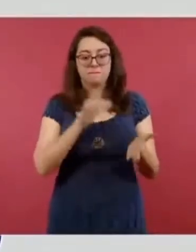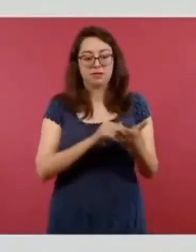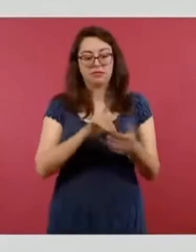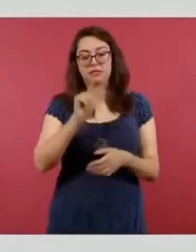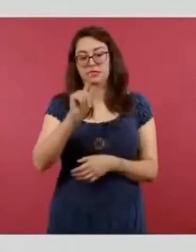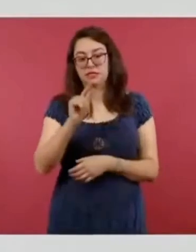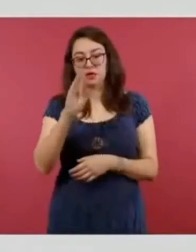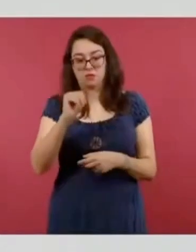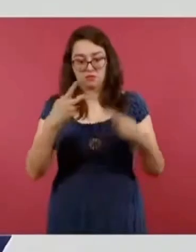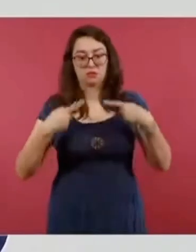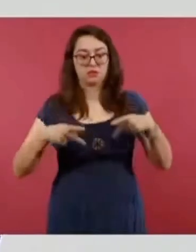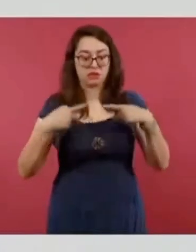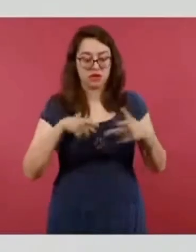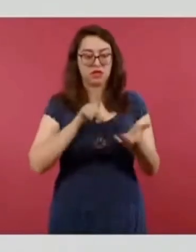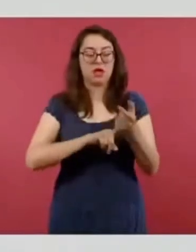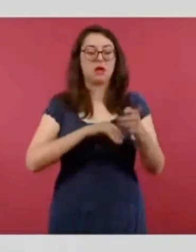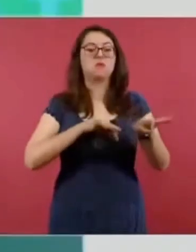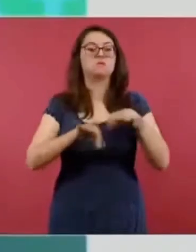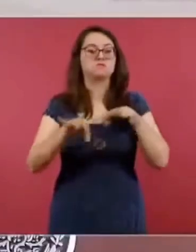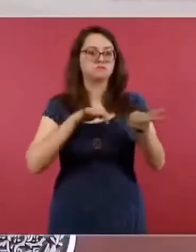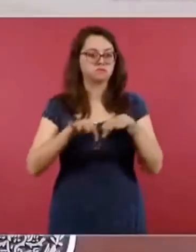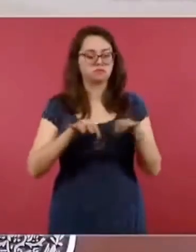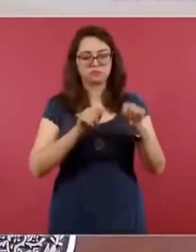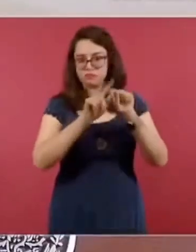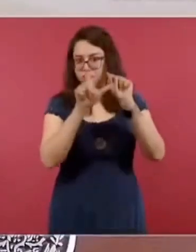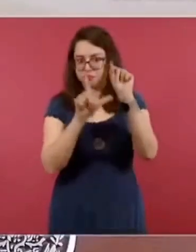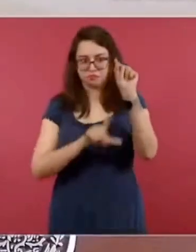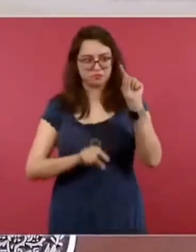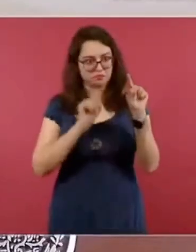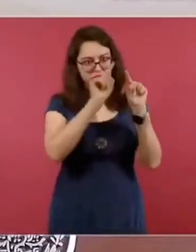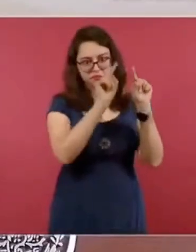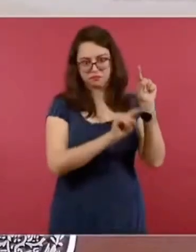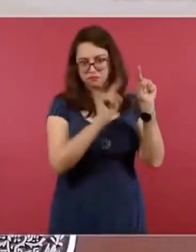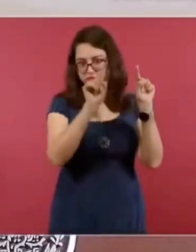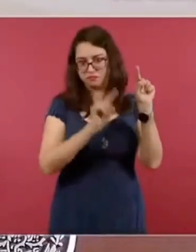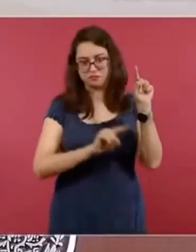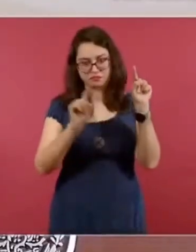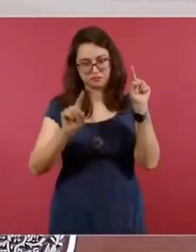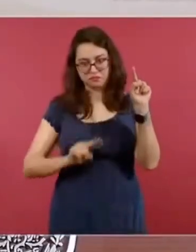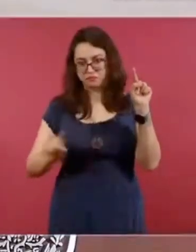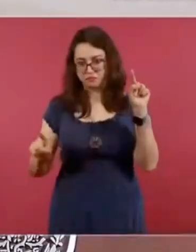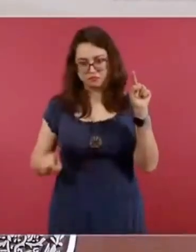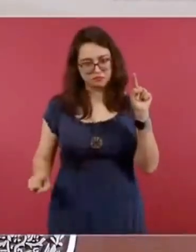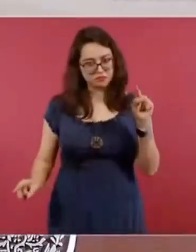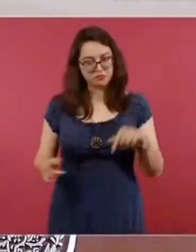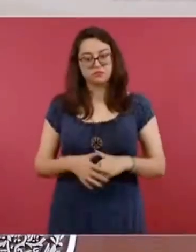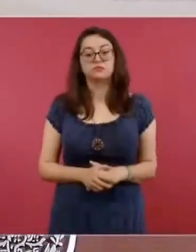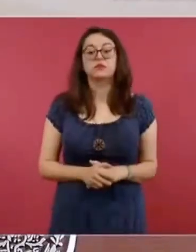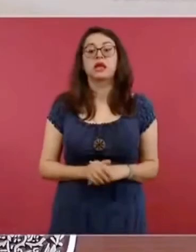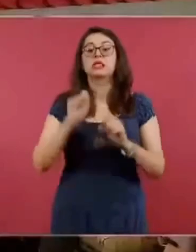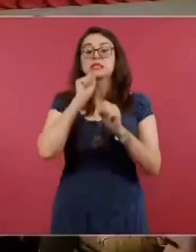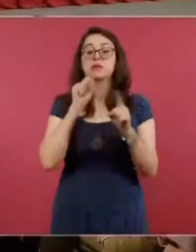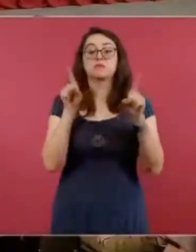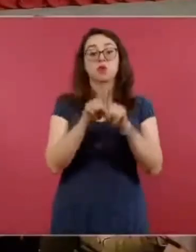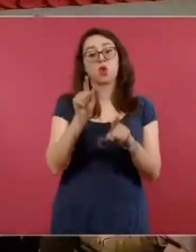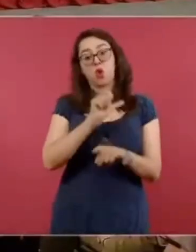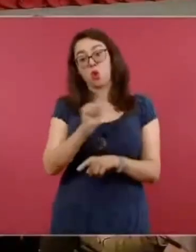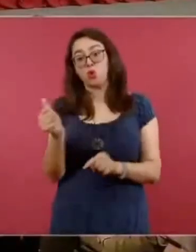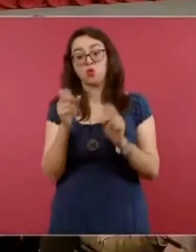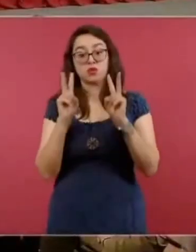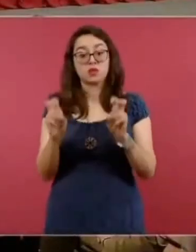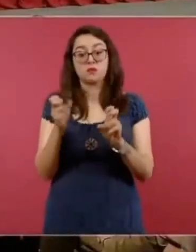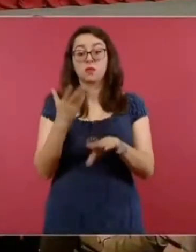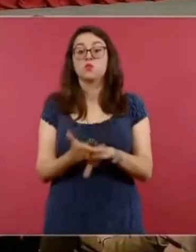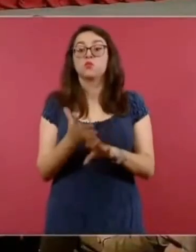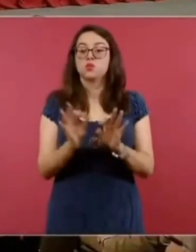personas. Y finalmente, también un tema fundamental en el tema de atención médica y de abasto.